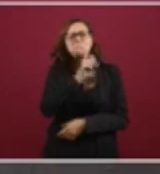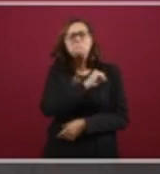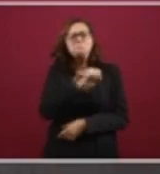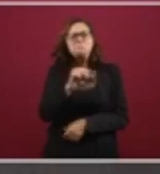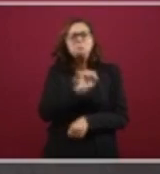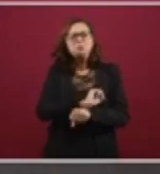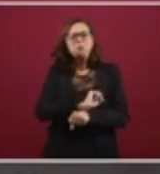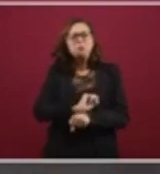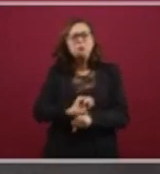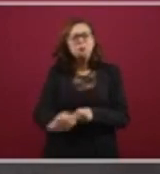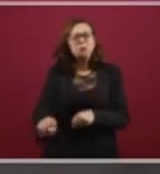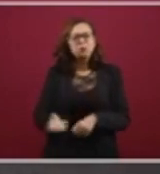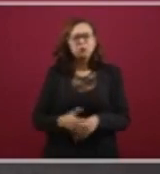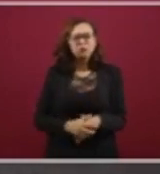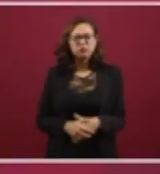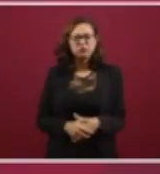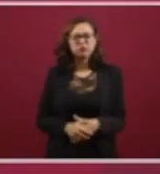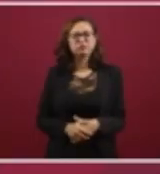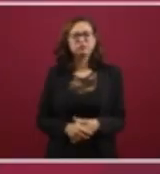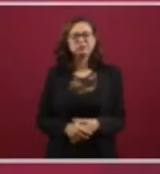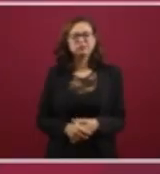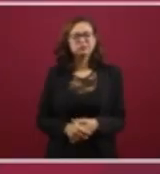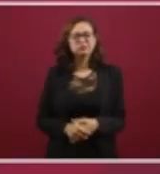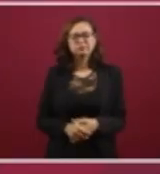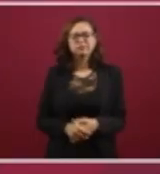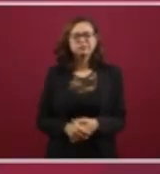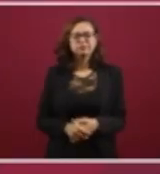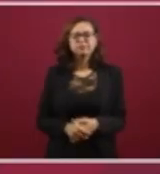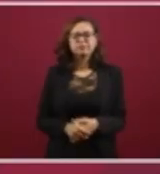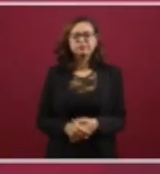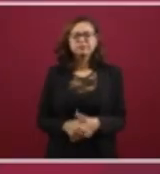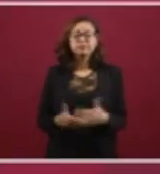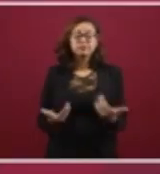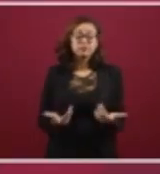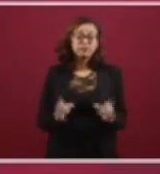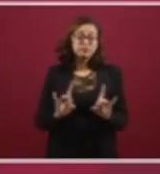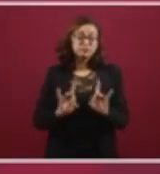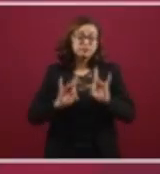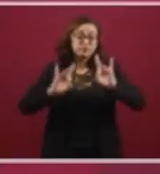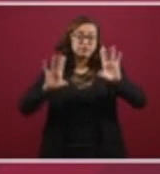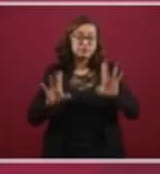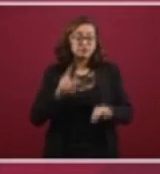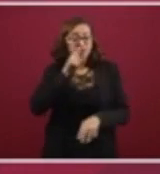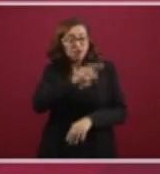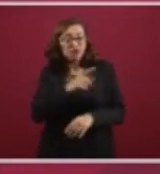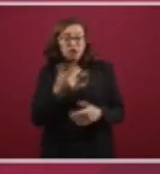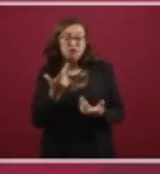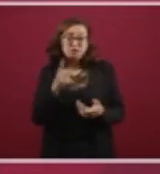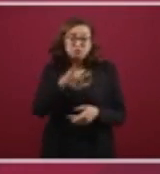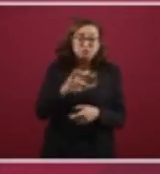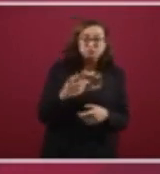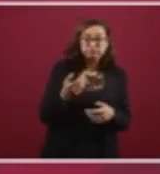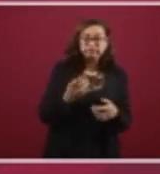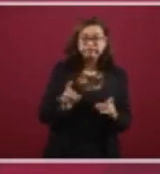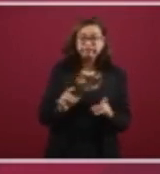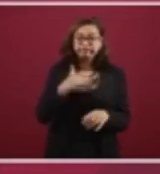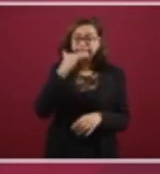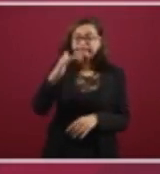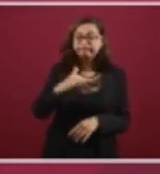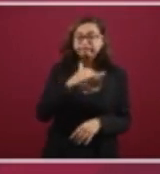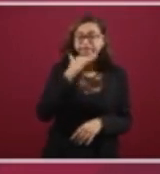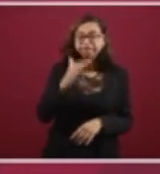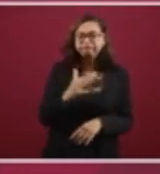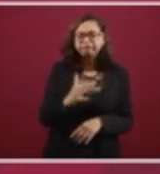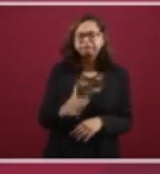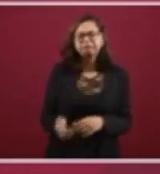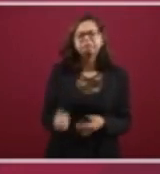grave, y el que cometía un acto de corrupción podía salir